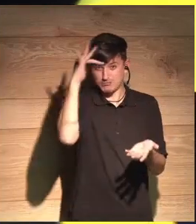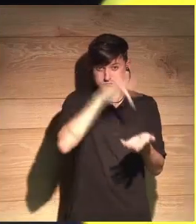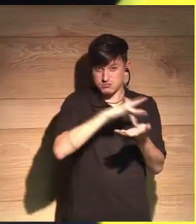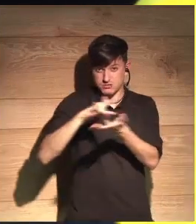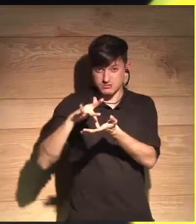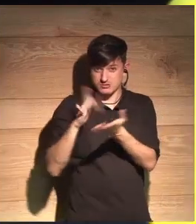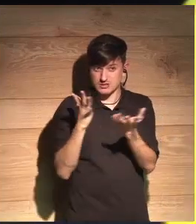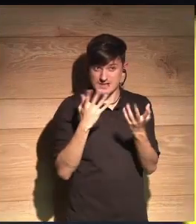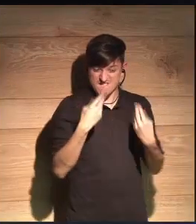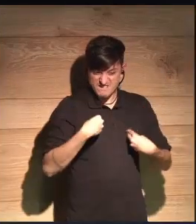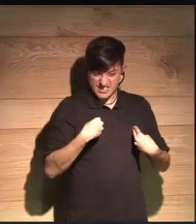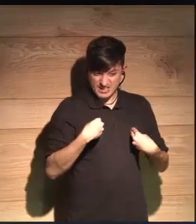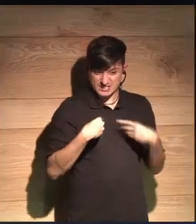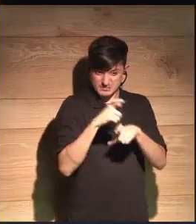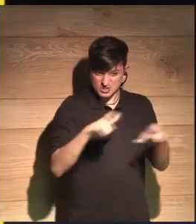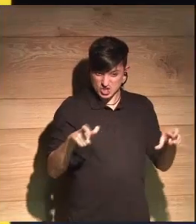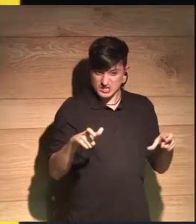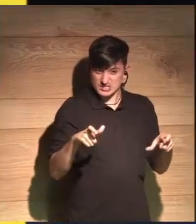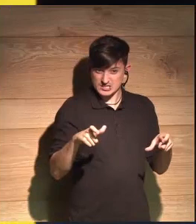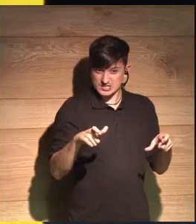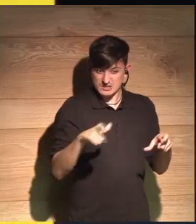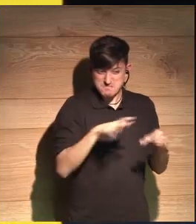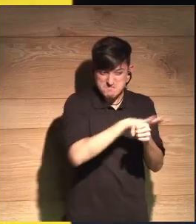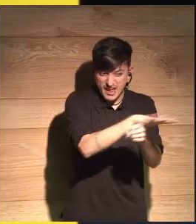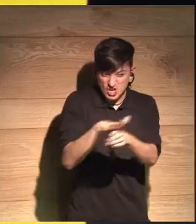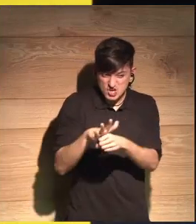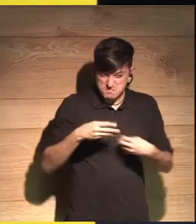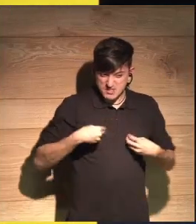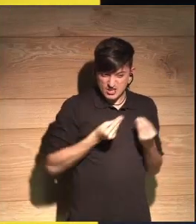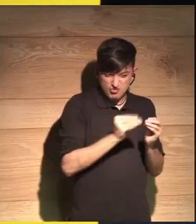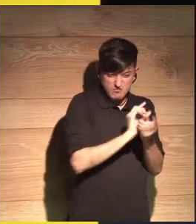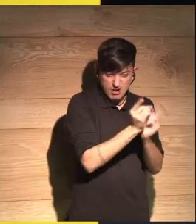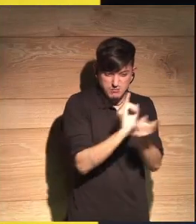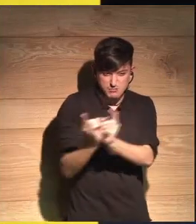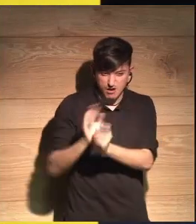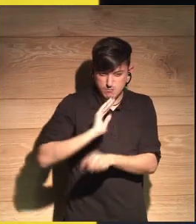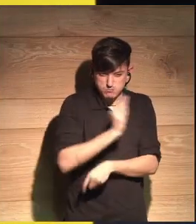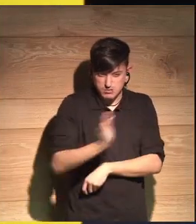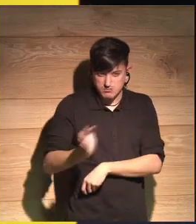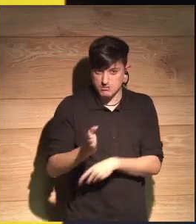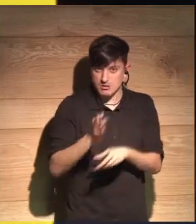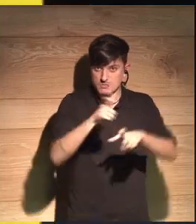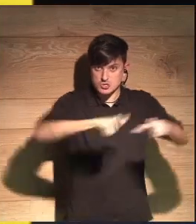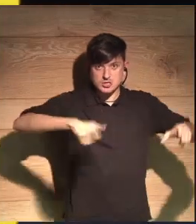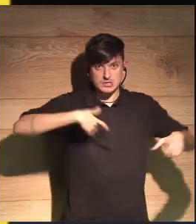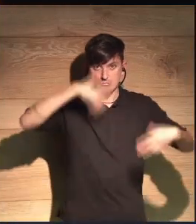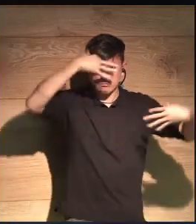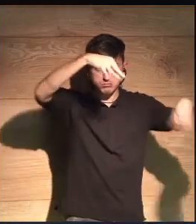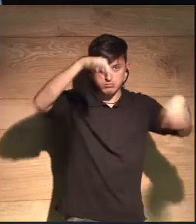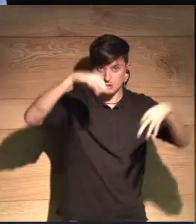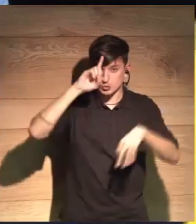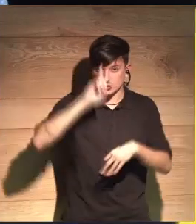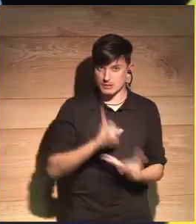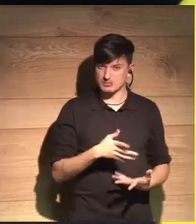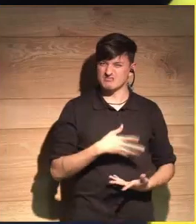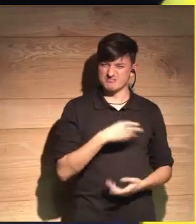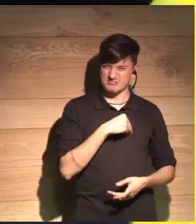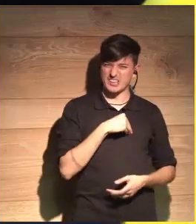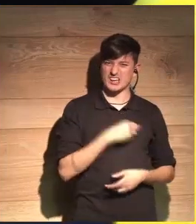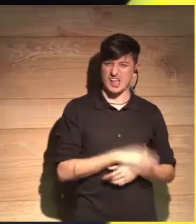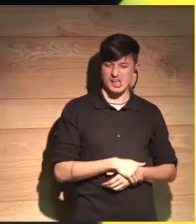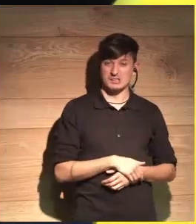están alterando las vidas de gente en muchos barrios que y después no la gente no sabe es muy triste eso no de todos